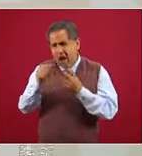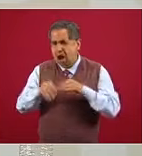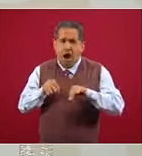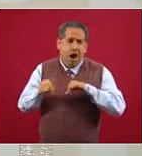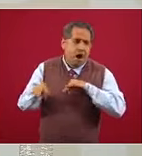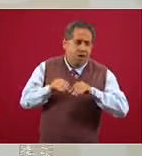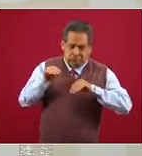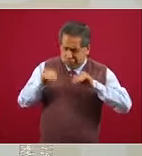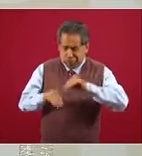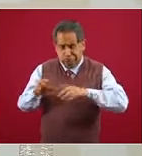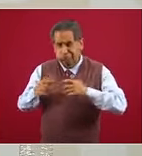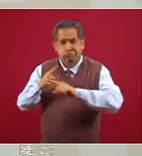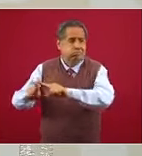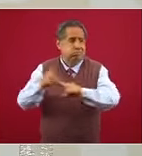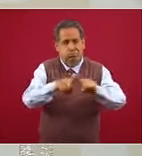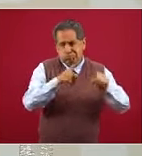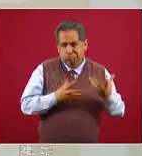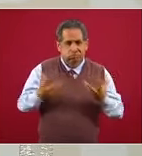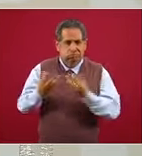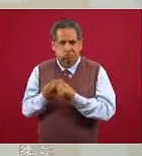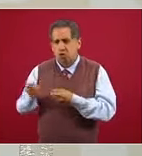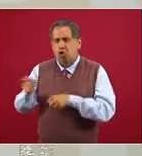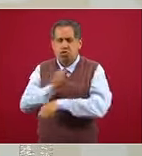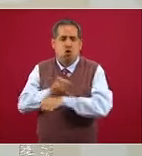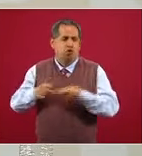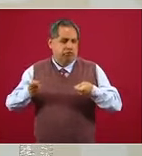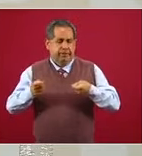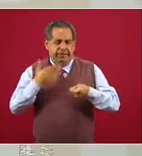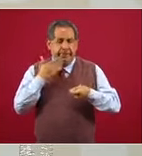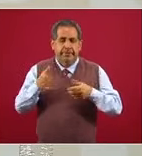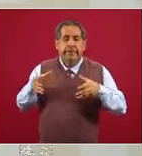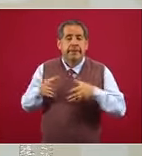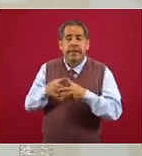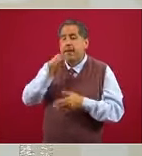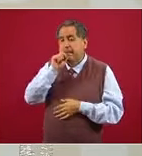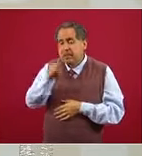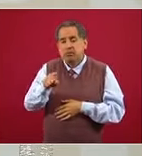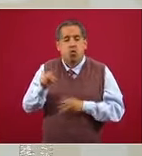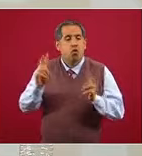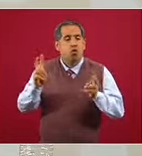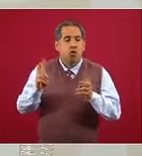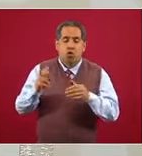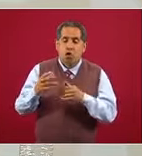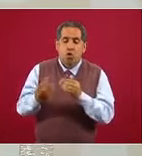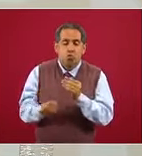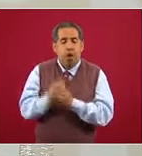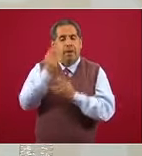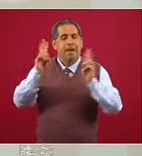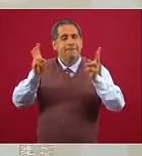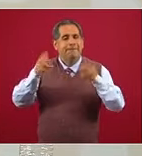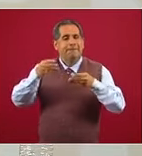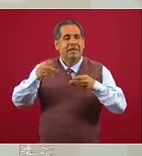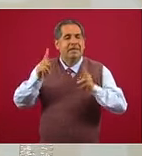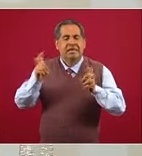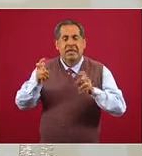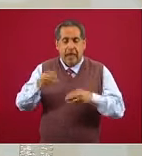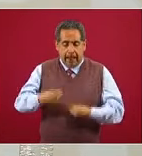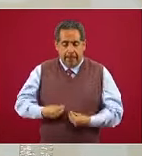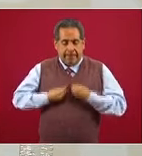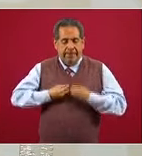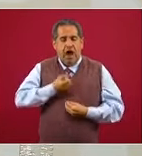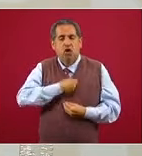trabajo multisectorial coordinado y lo mismo sobre la nueva materia de